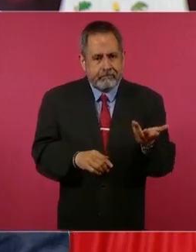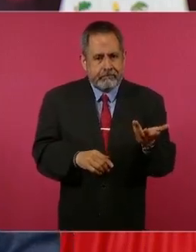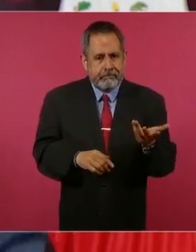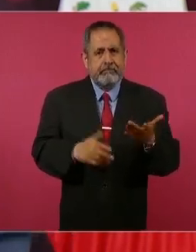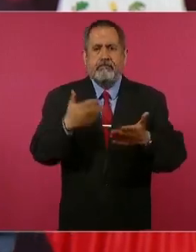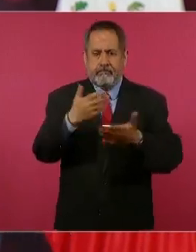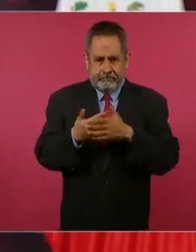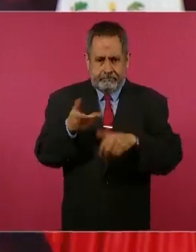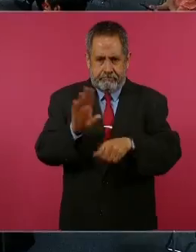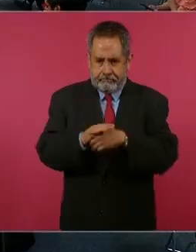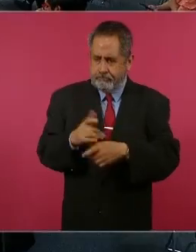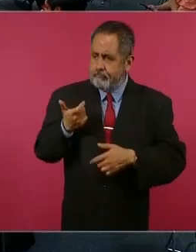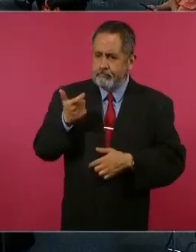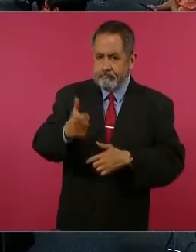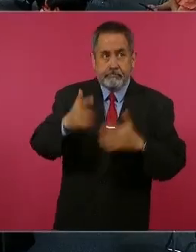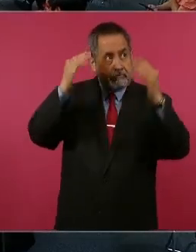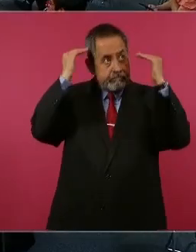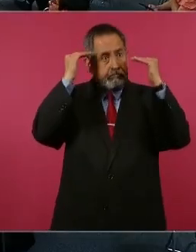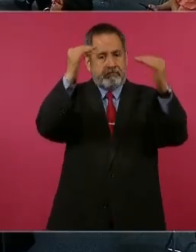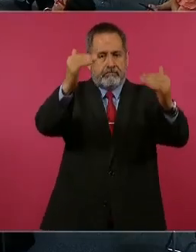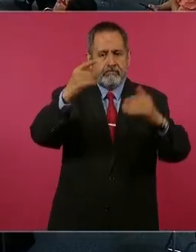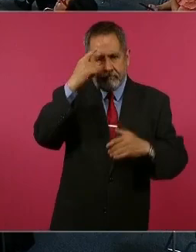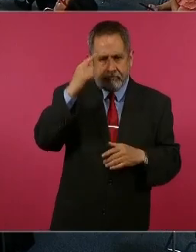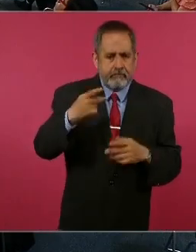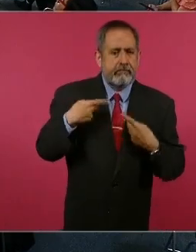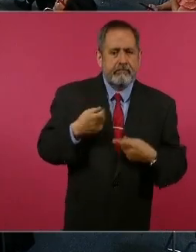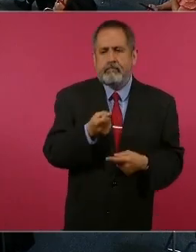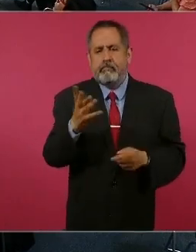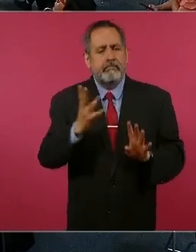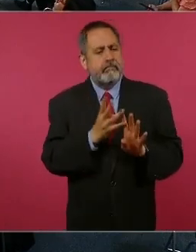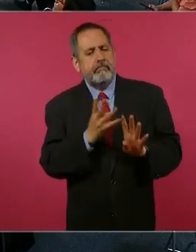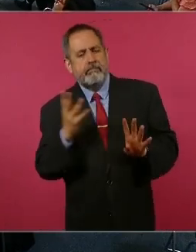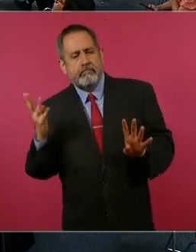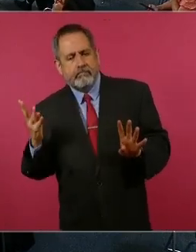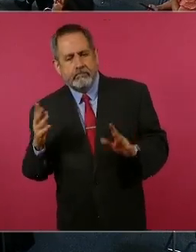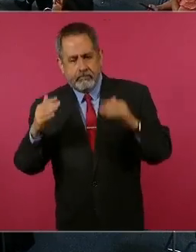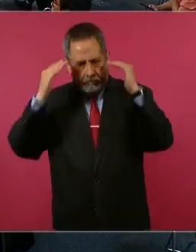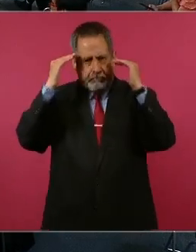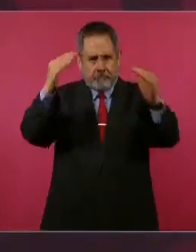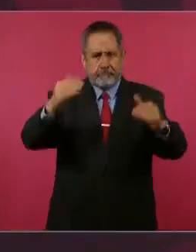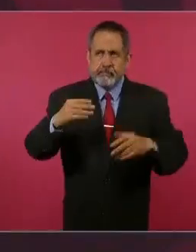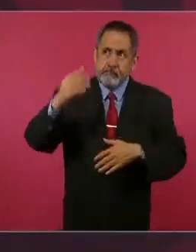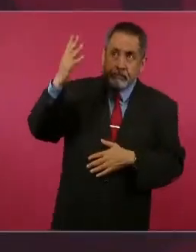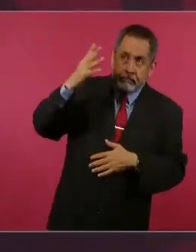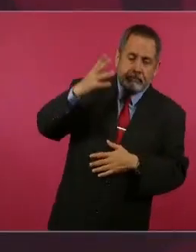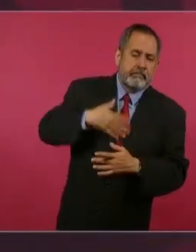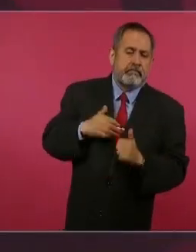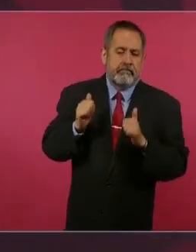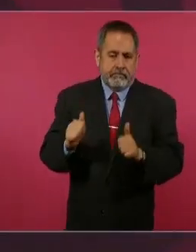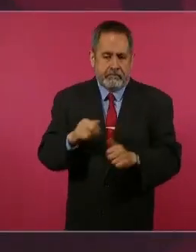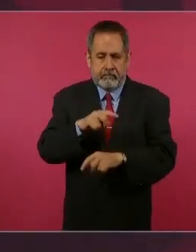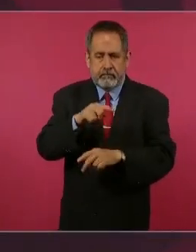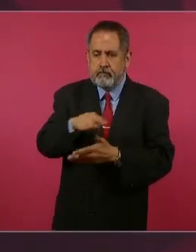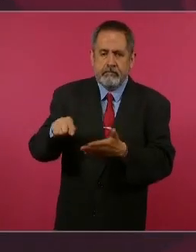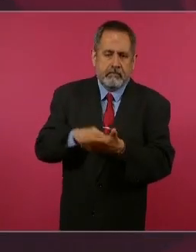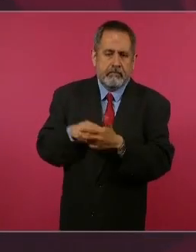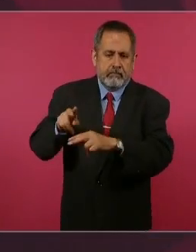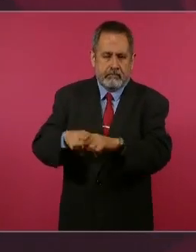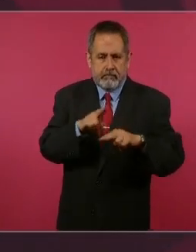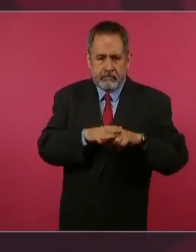se autorizó que se tengan lugares para